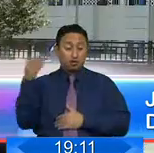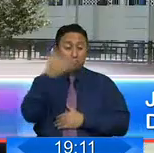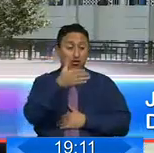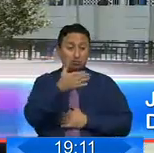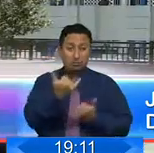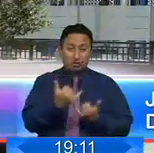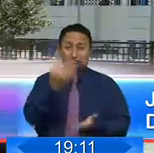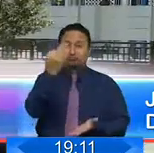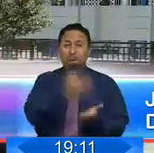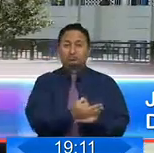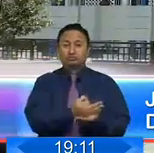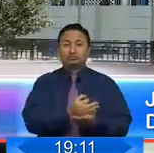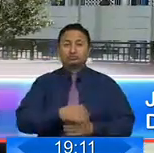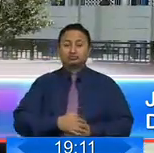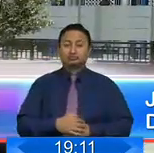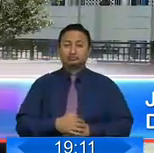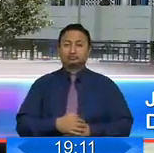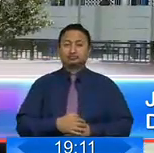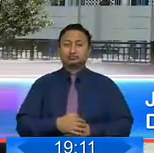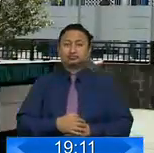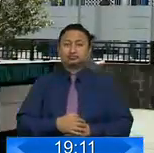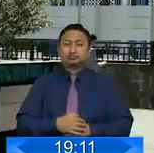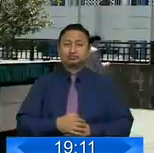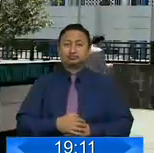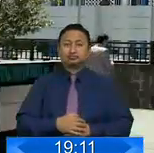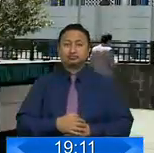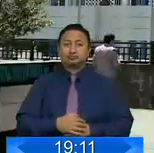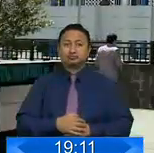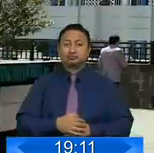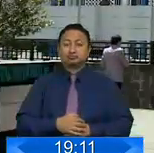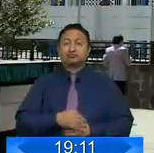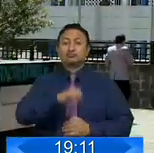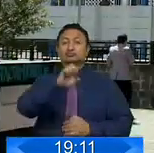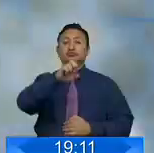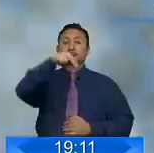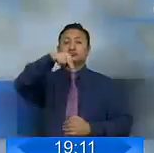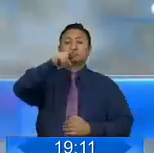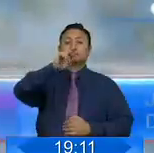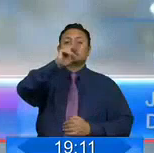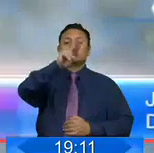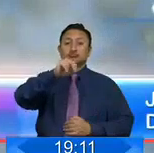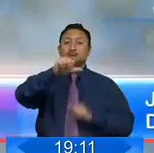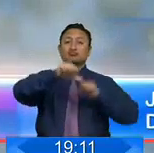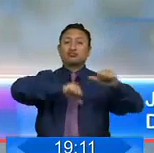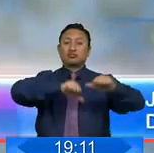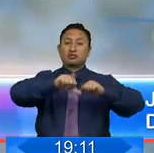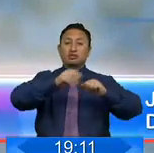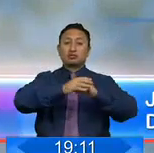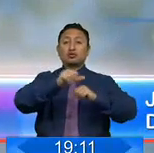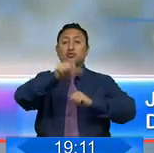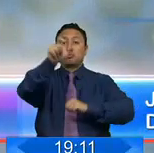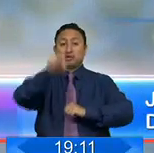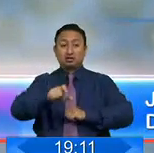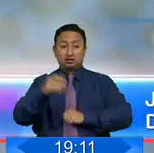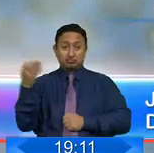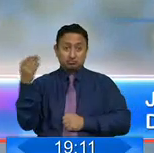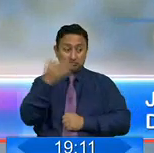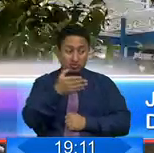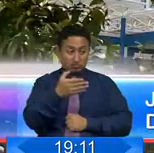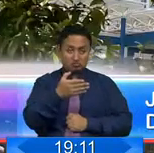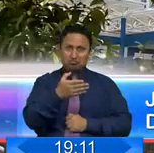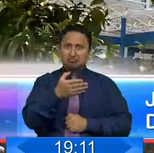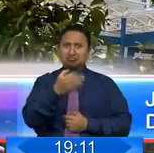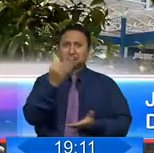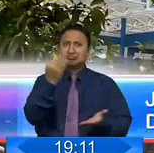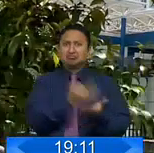a colaborar con la justicia. María Augusta Enríquez, su asesora, fue otra de las personas que no acudió al llamado de